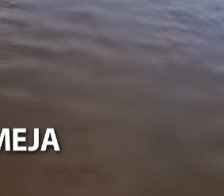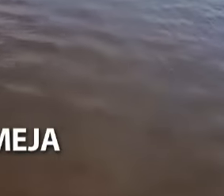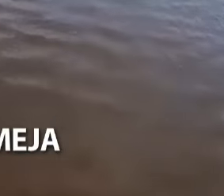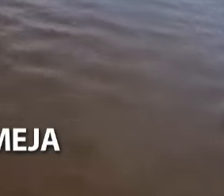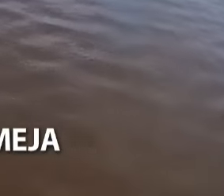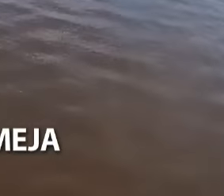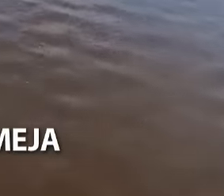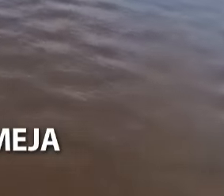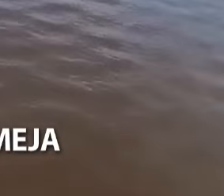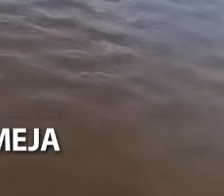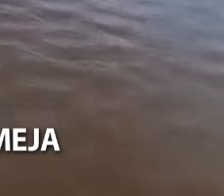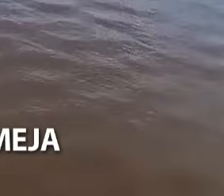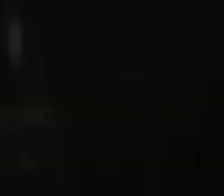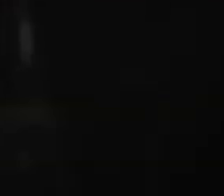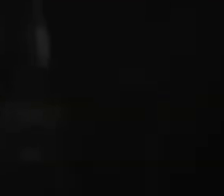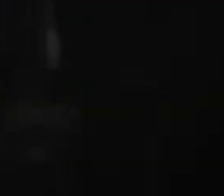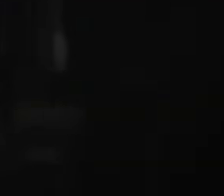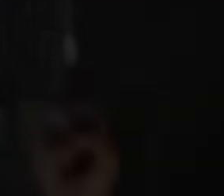Magdalena Medio.